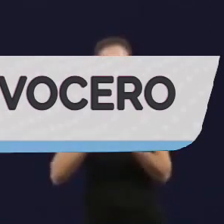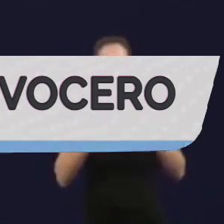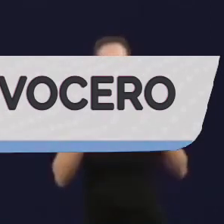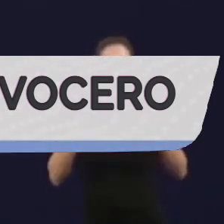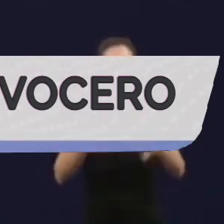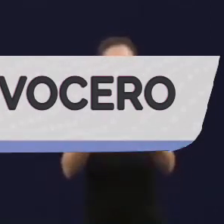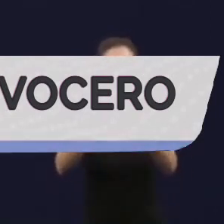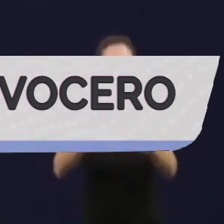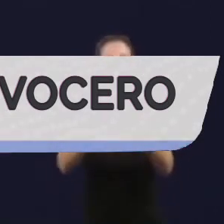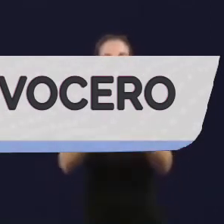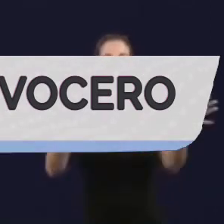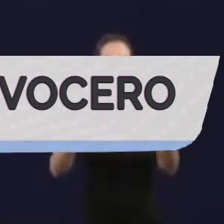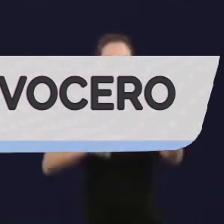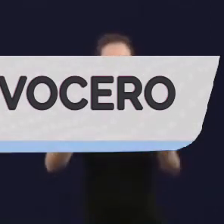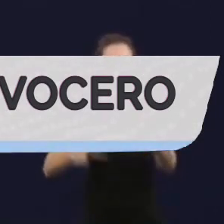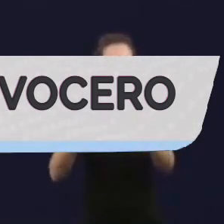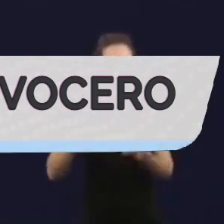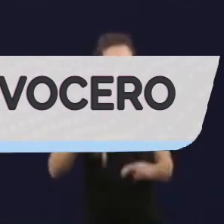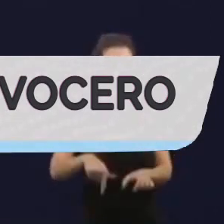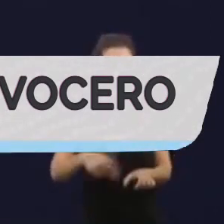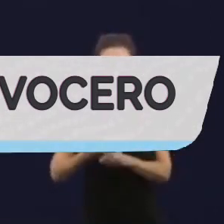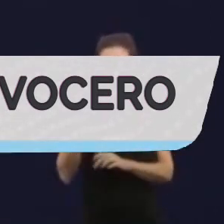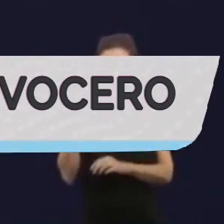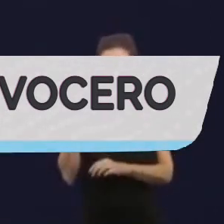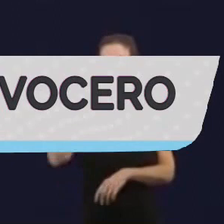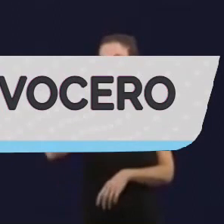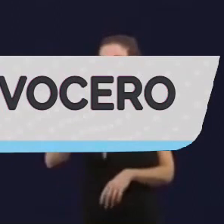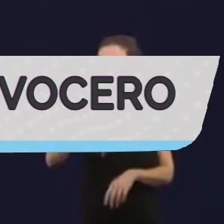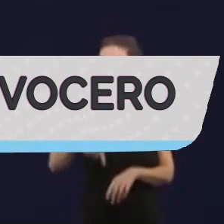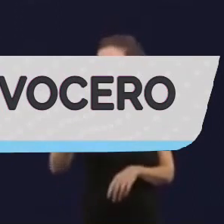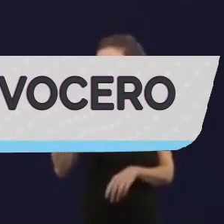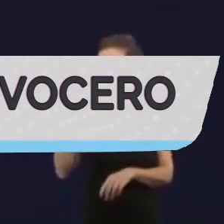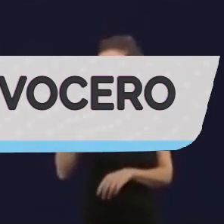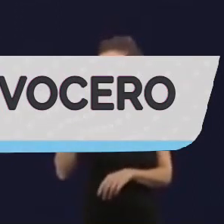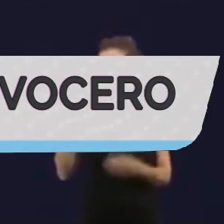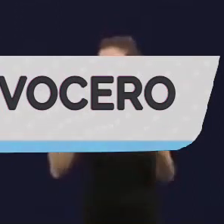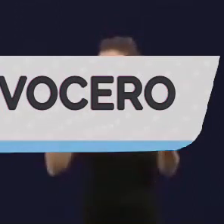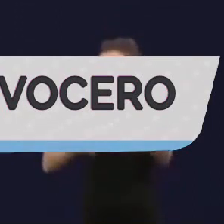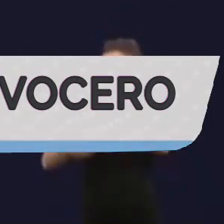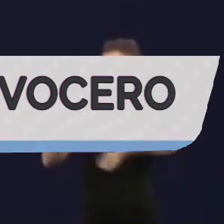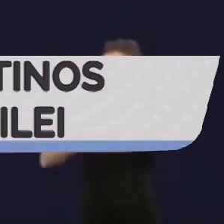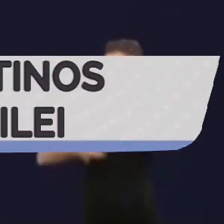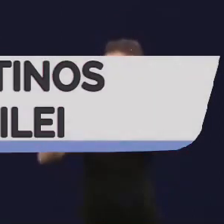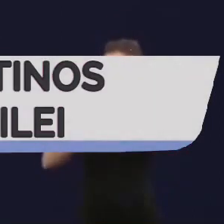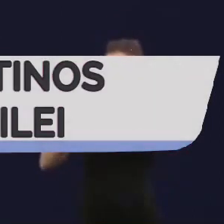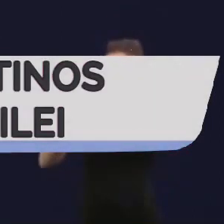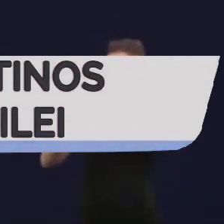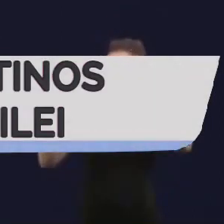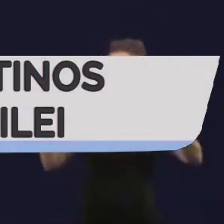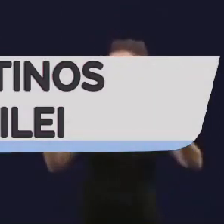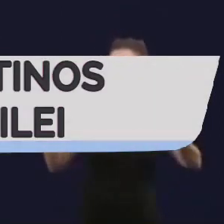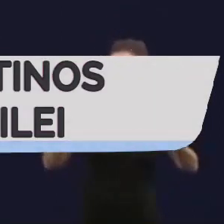hoy al menos hasta hasta hace un rato el mercado reaccionó como todos